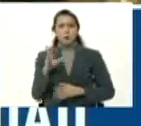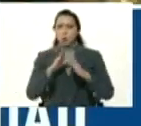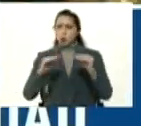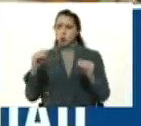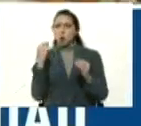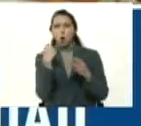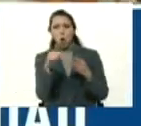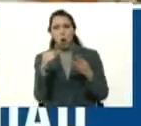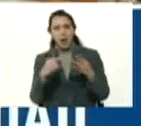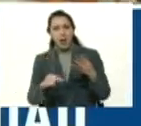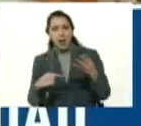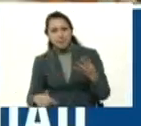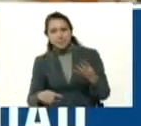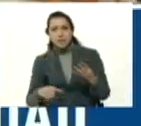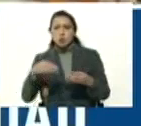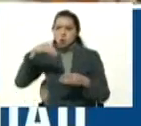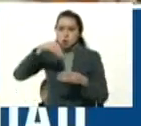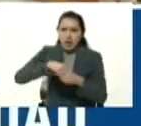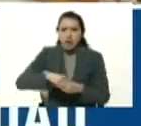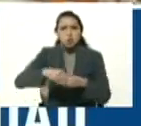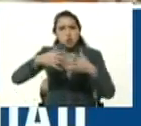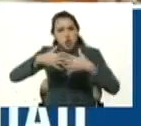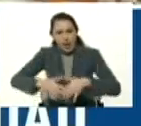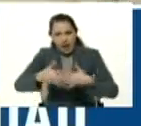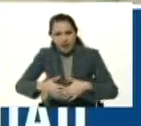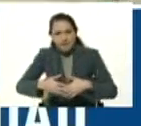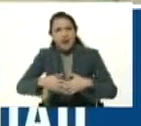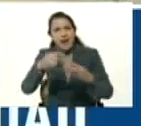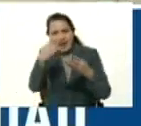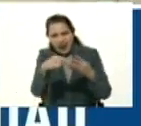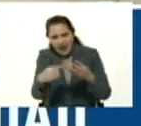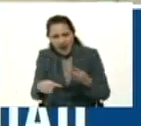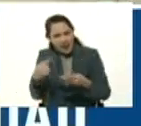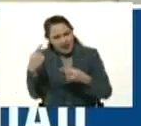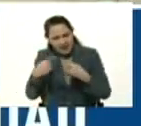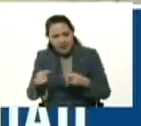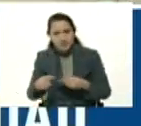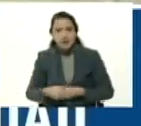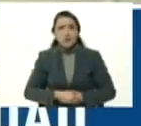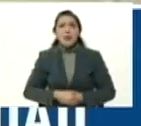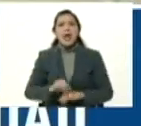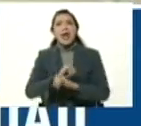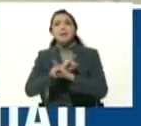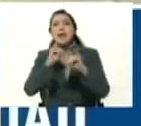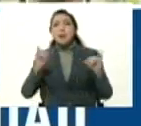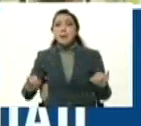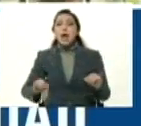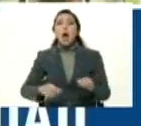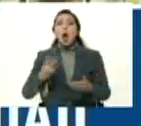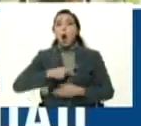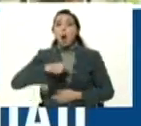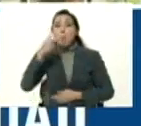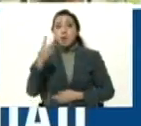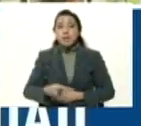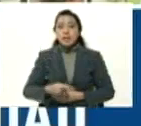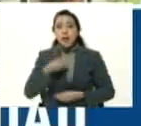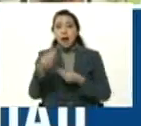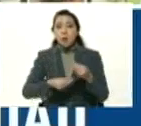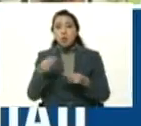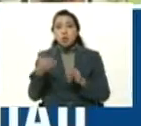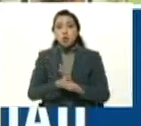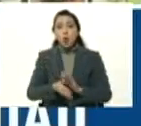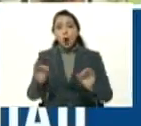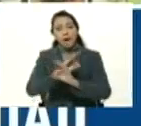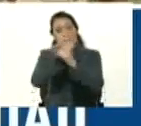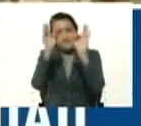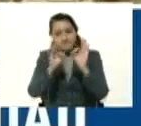elementos que están dentro de ese sector: materias primas, productos terminados, políticas arancelarias, métodos